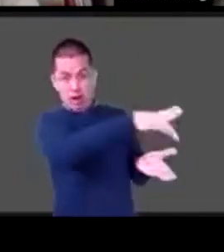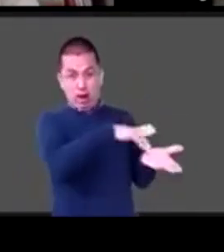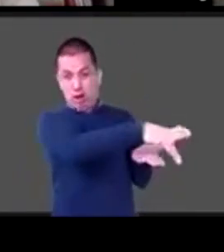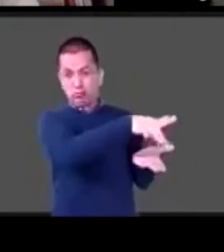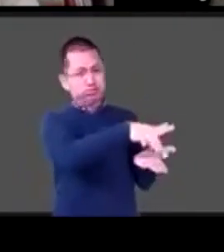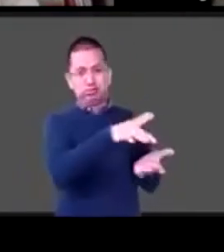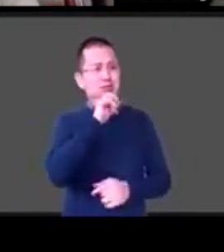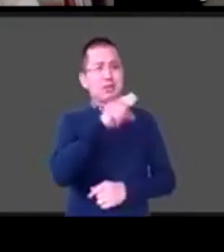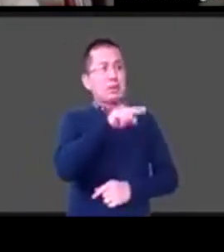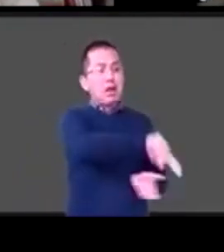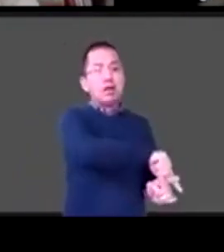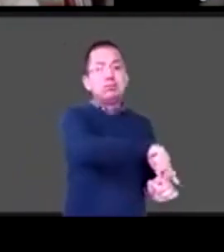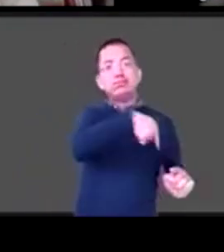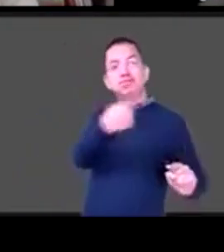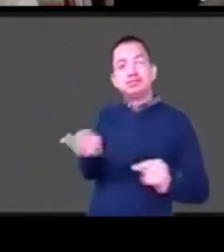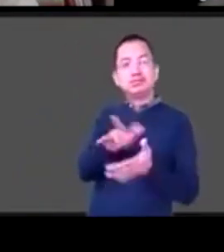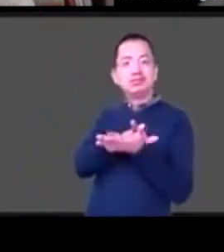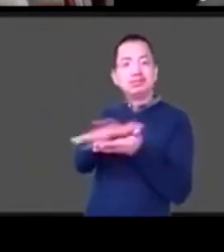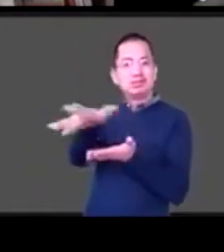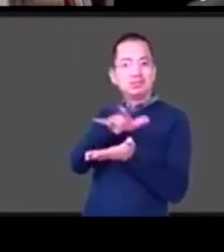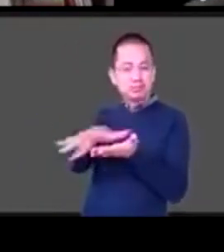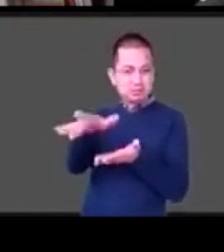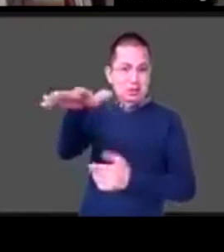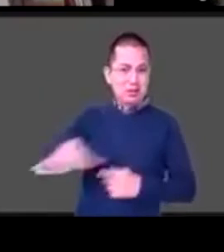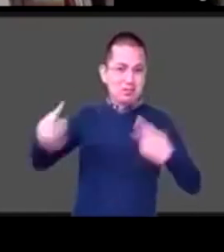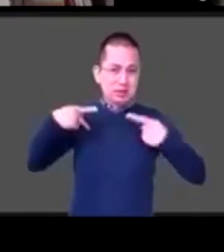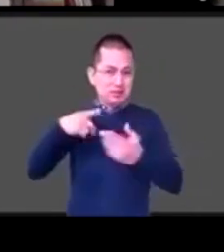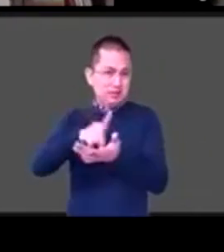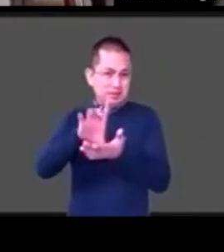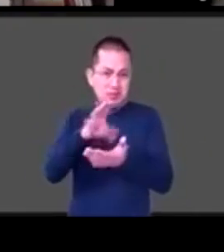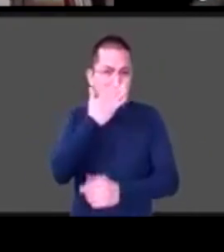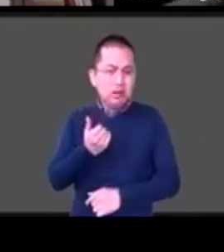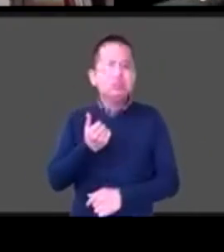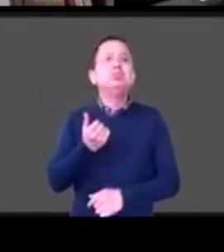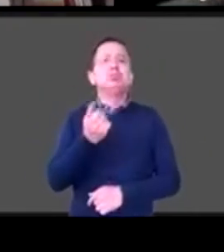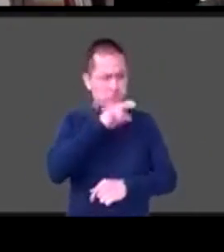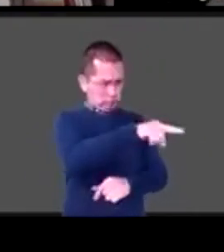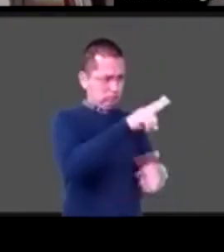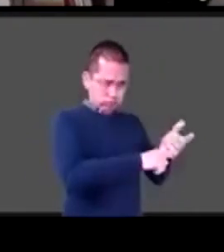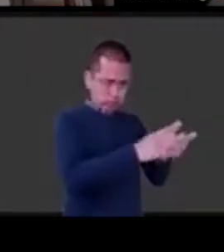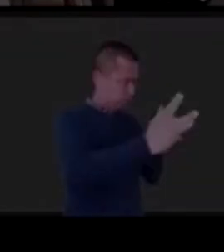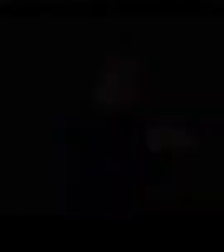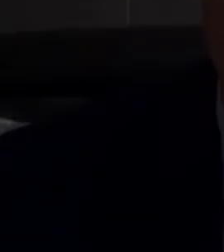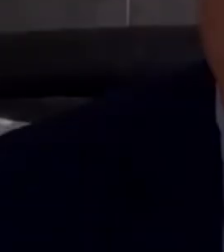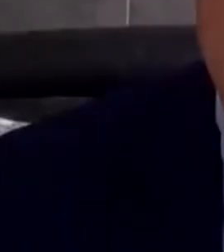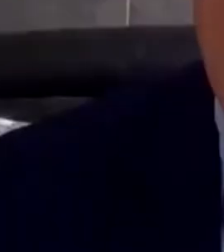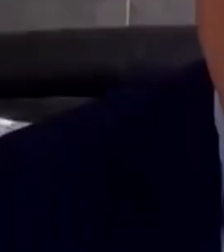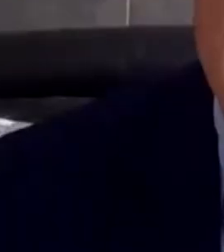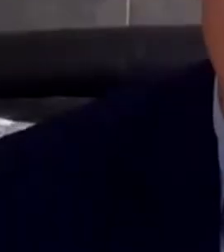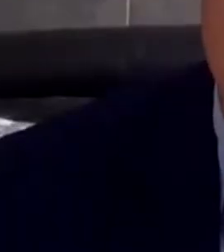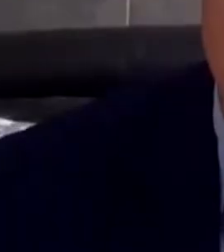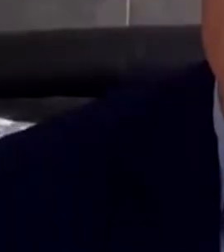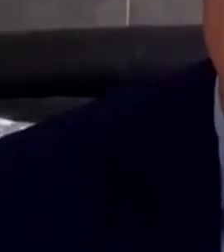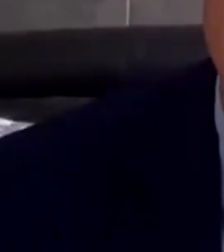las personas con discapacidad, cómo podemos ser solidarias entre nosotros y con las personas que no tienen ninguna discapacidad. Entonces, yo lo que